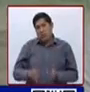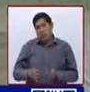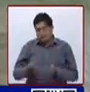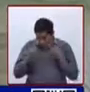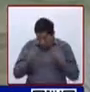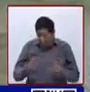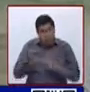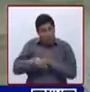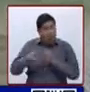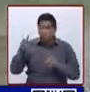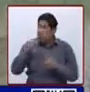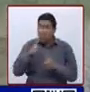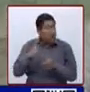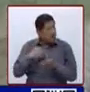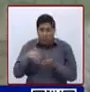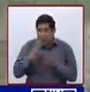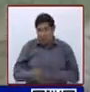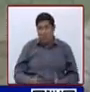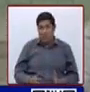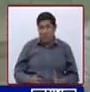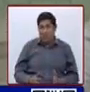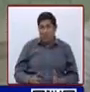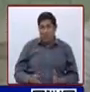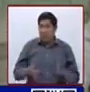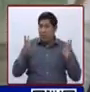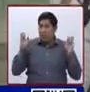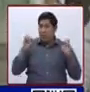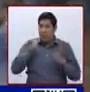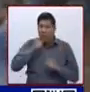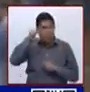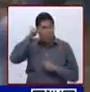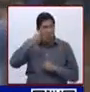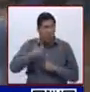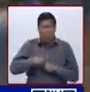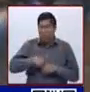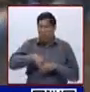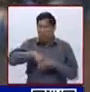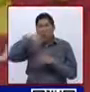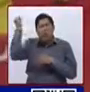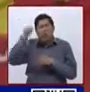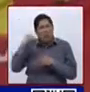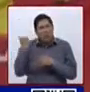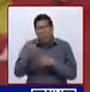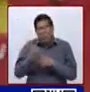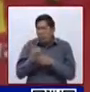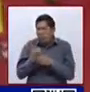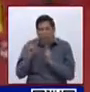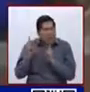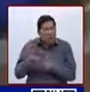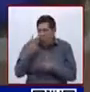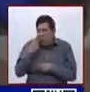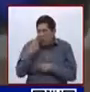Pueden ver en videos, no vinieron estudiantes. Vinieron literalmente otras personas fuera de la universidad.